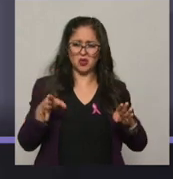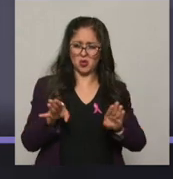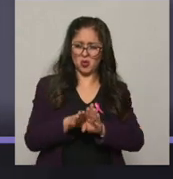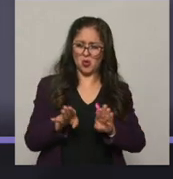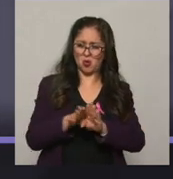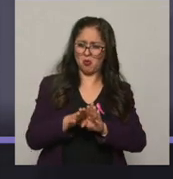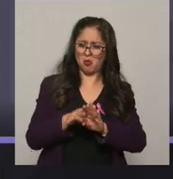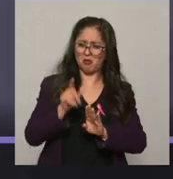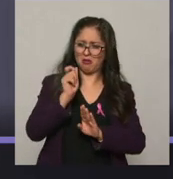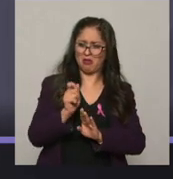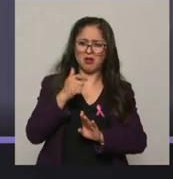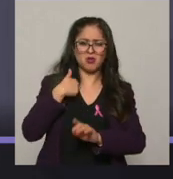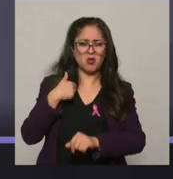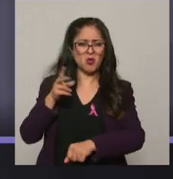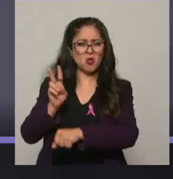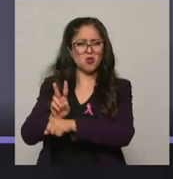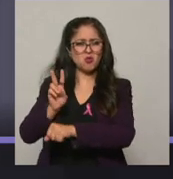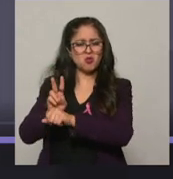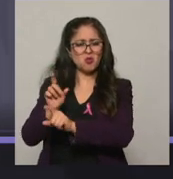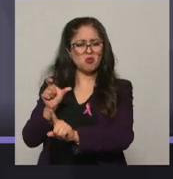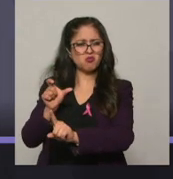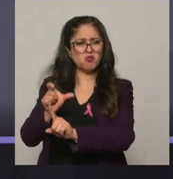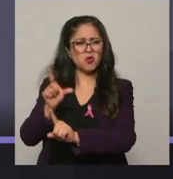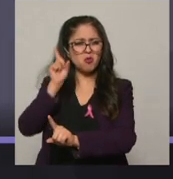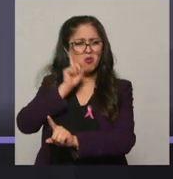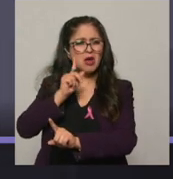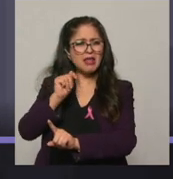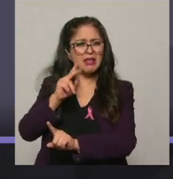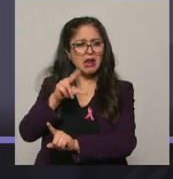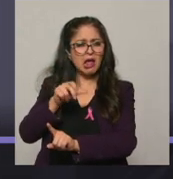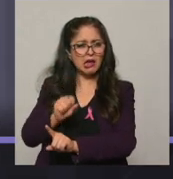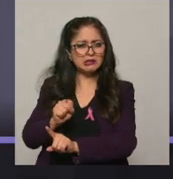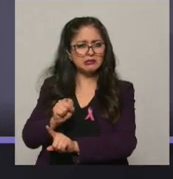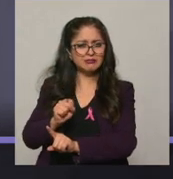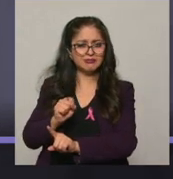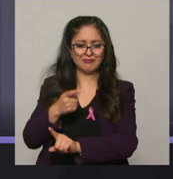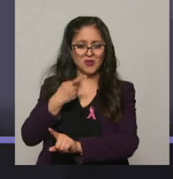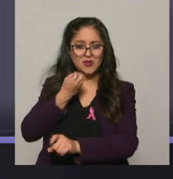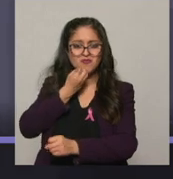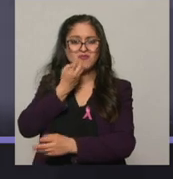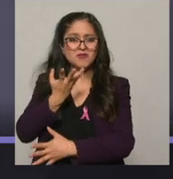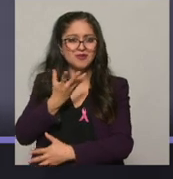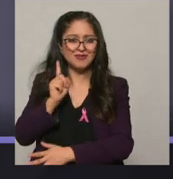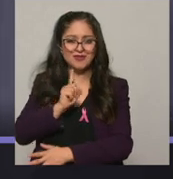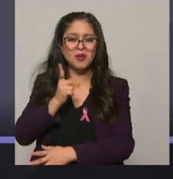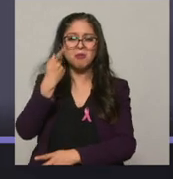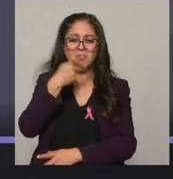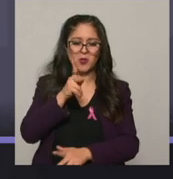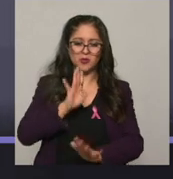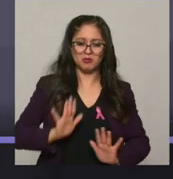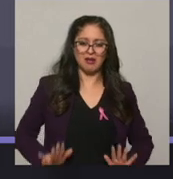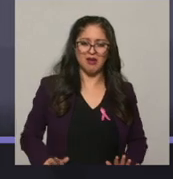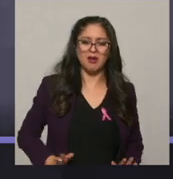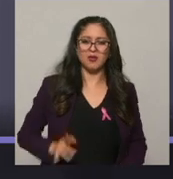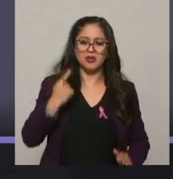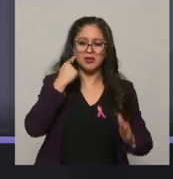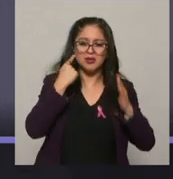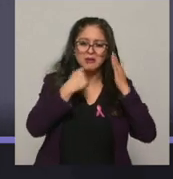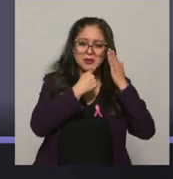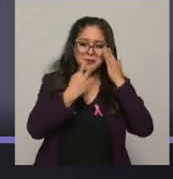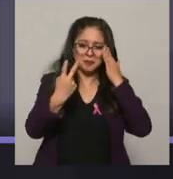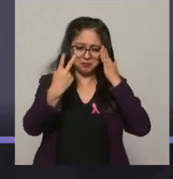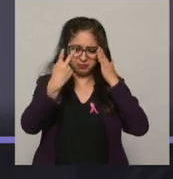a una mujer trans, ¿no? Entonces, no me lo dicen, pero con sus actos y sus miradas y sus formas de hablar, pues lo